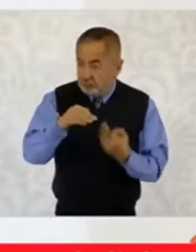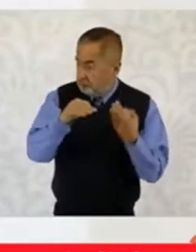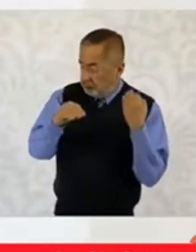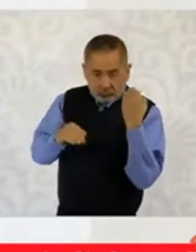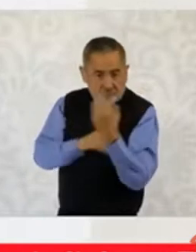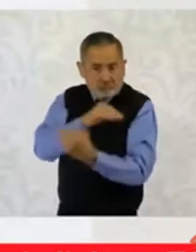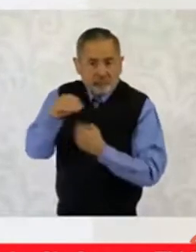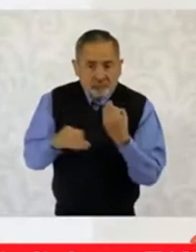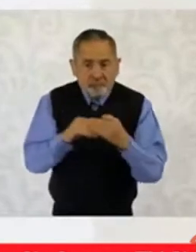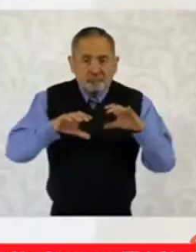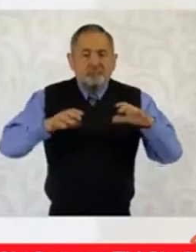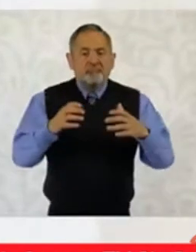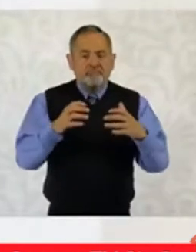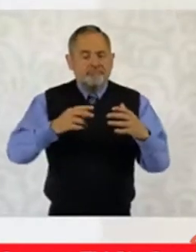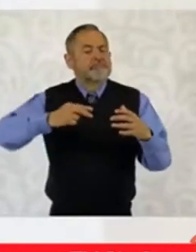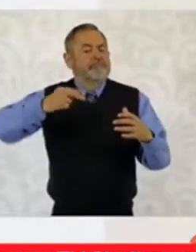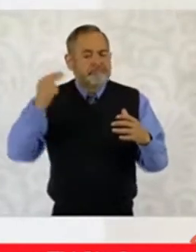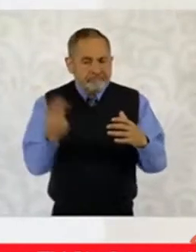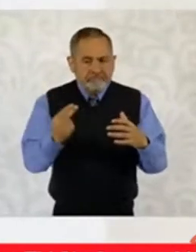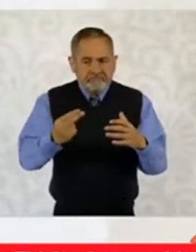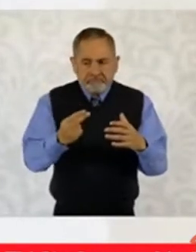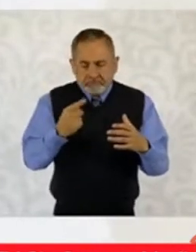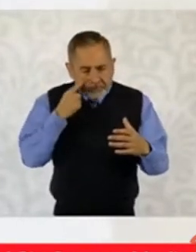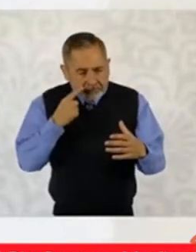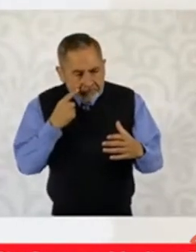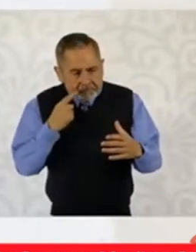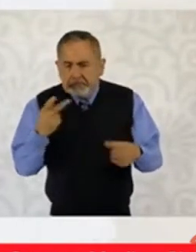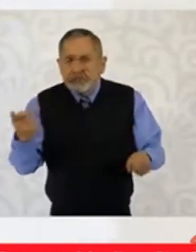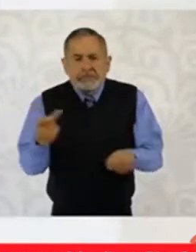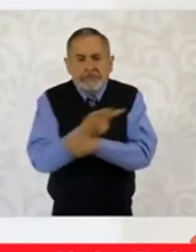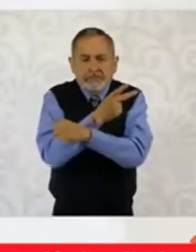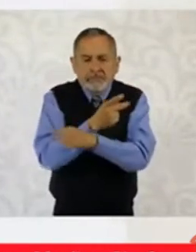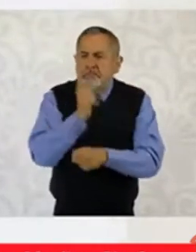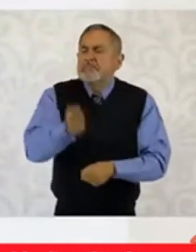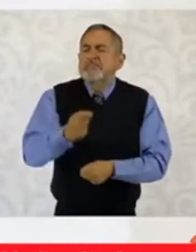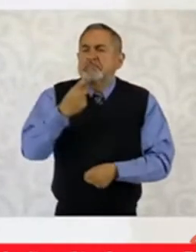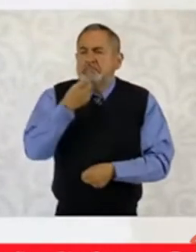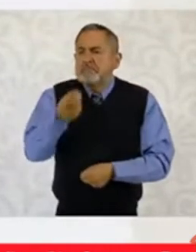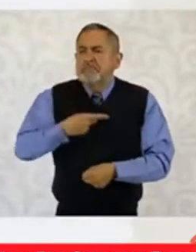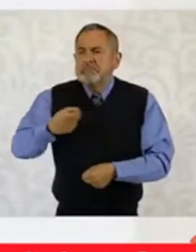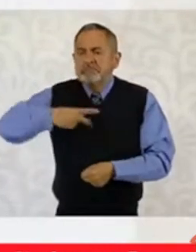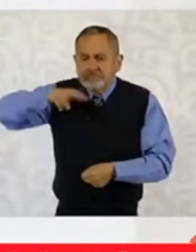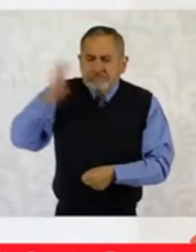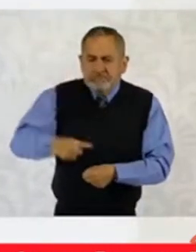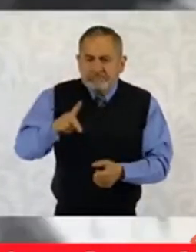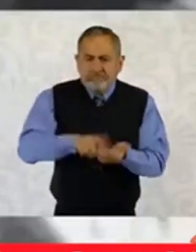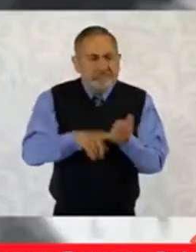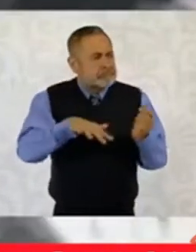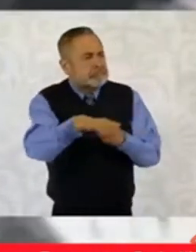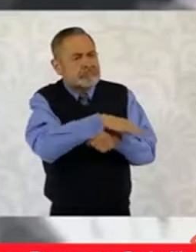todos tenemos que tener la certeza de ese lugar.